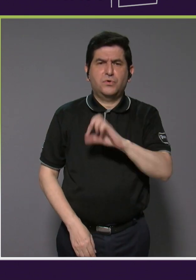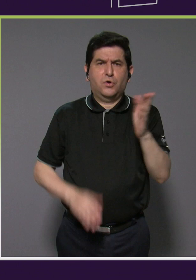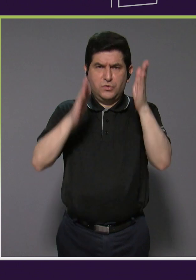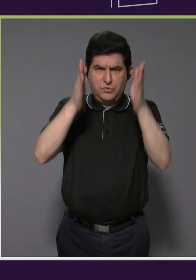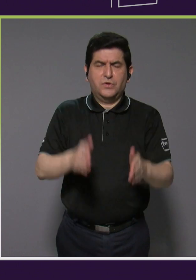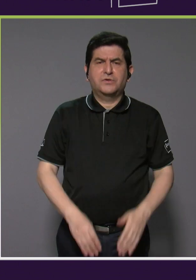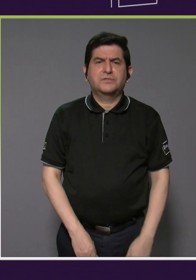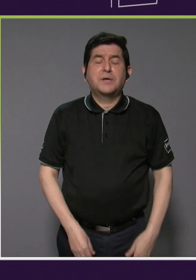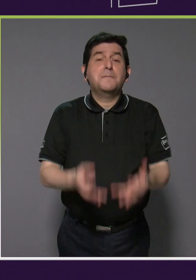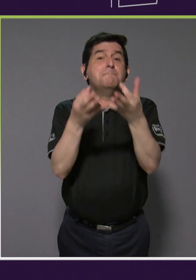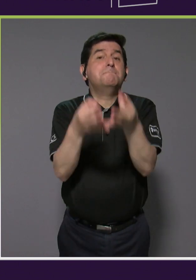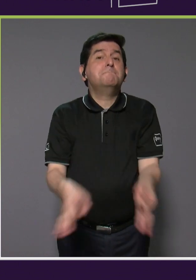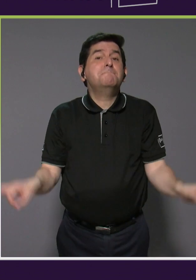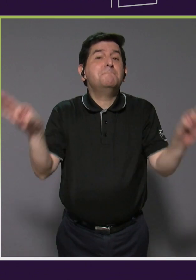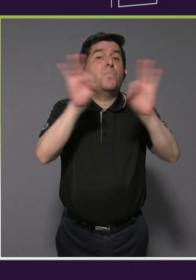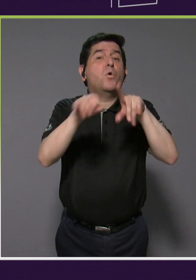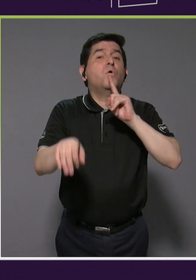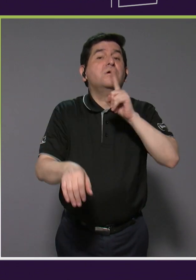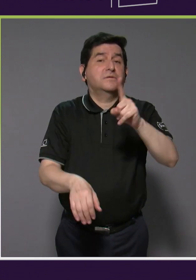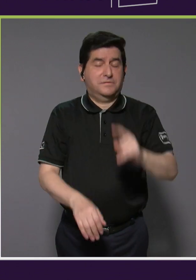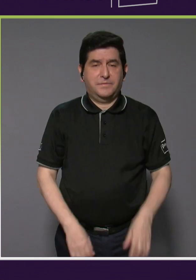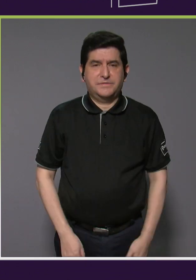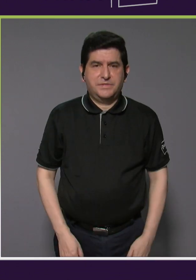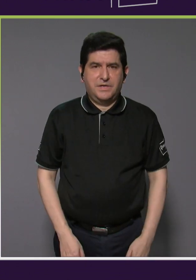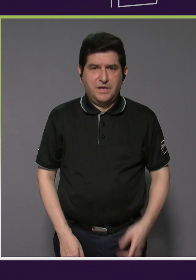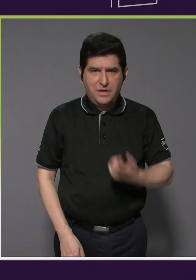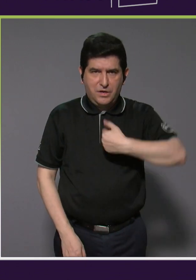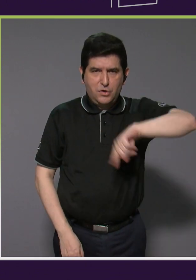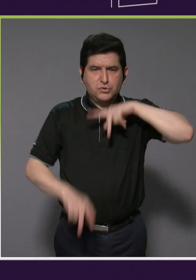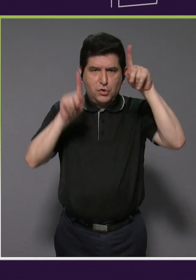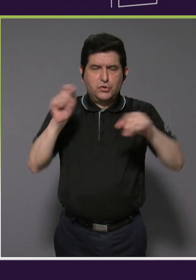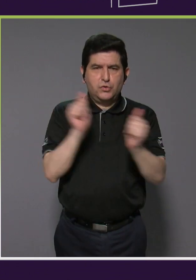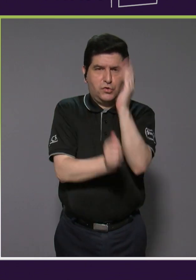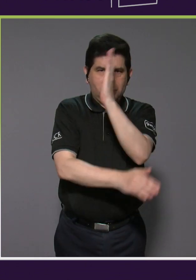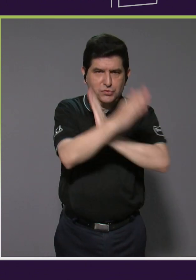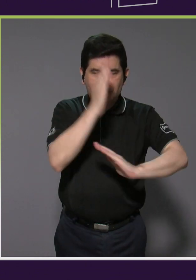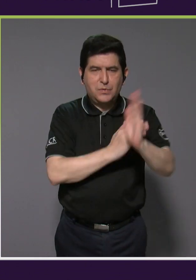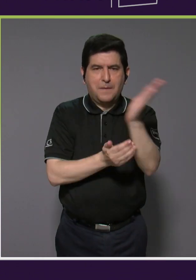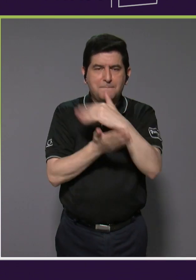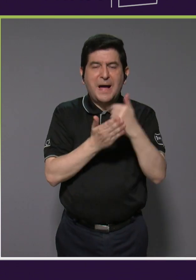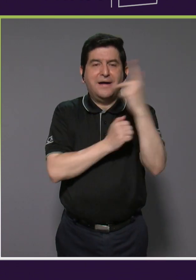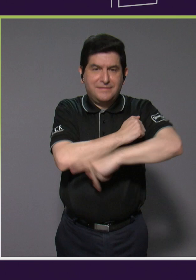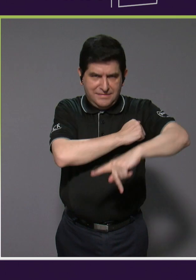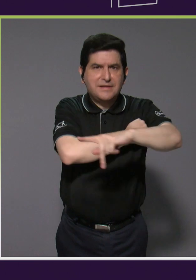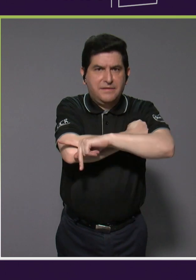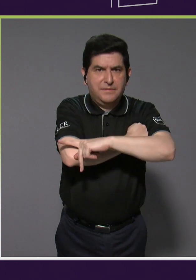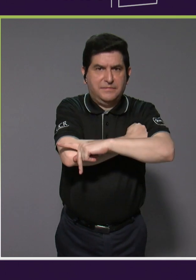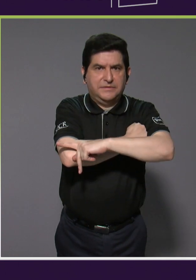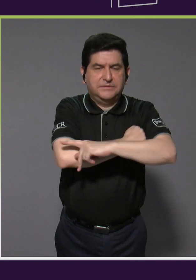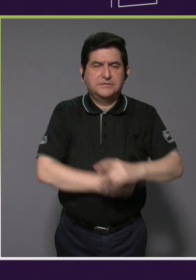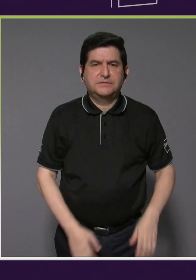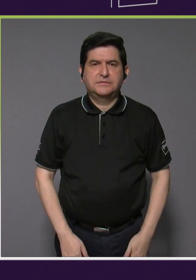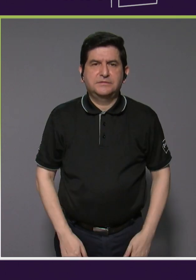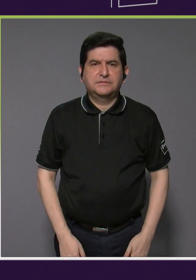Y importante decir que nosotros como personas con discapacidad somos parte de este país, ¿verdad?